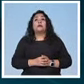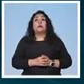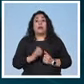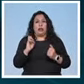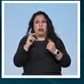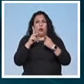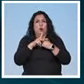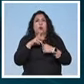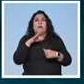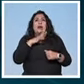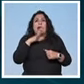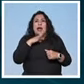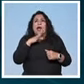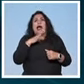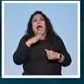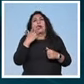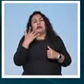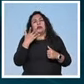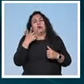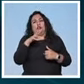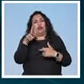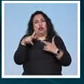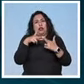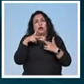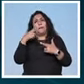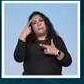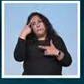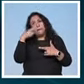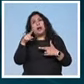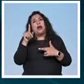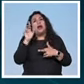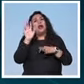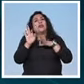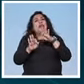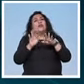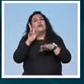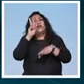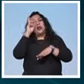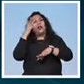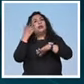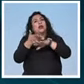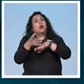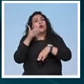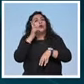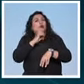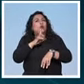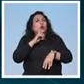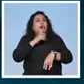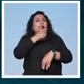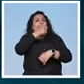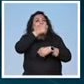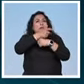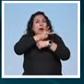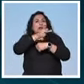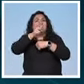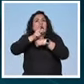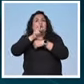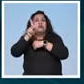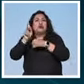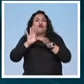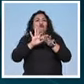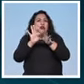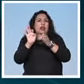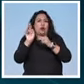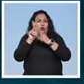En Europa existe un mecanismo regional para tratar la violencia contra las mujeres en cada uno de los países miembros de la